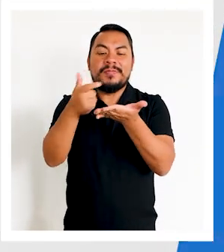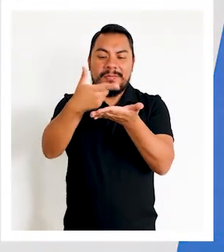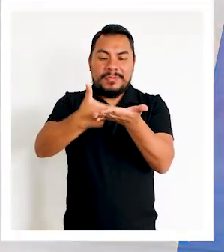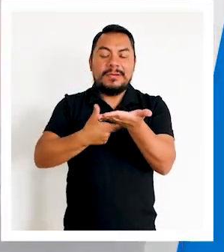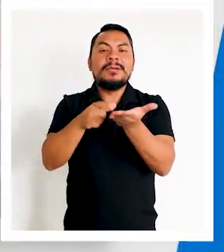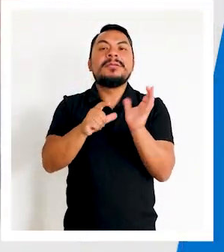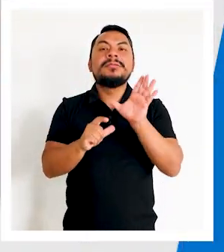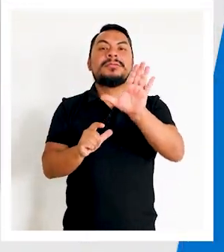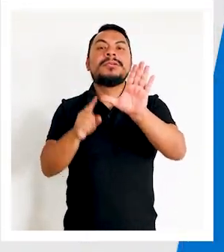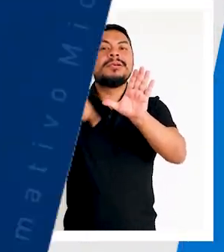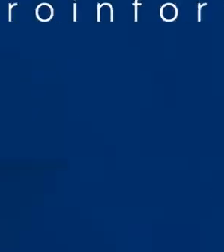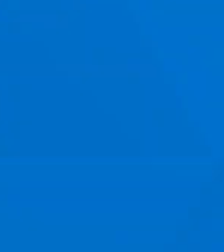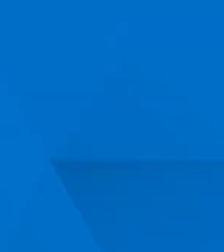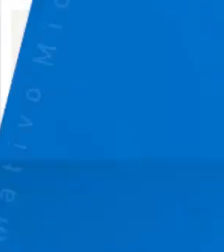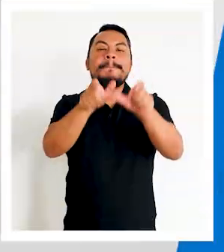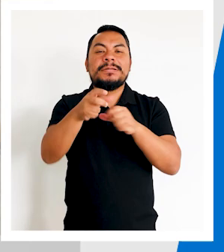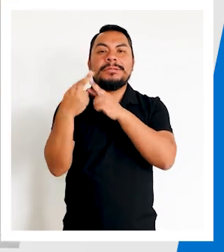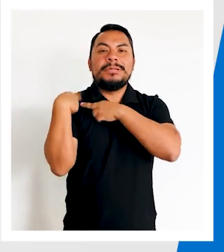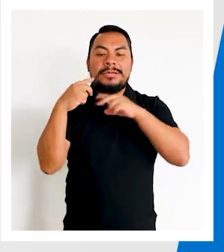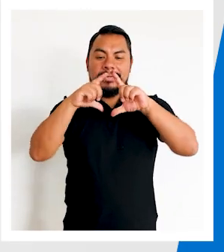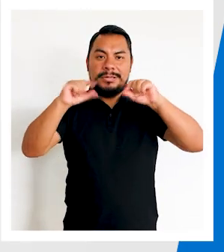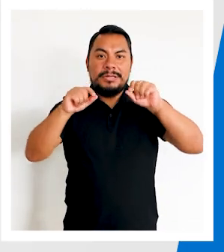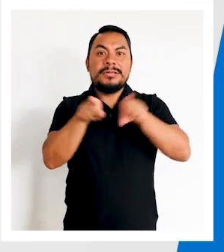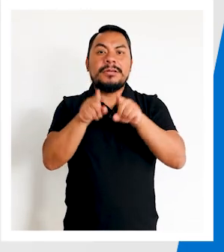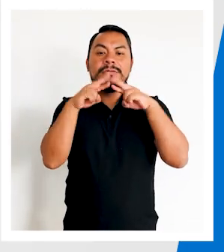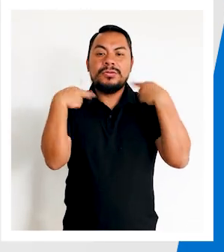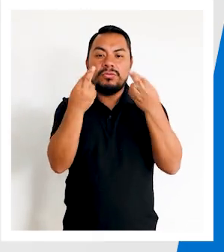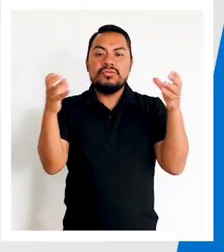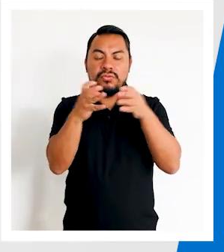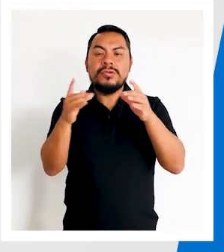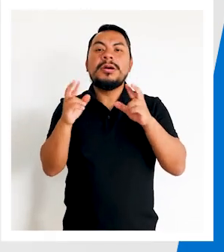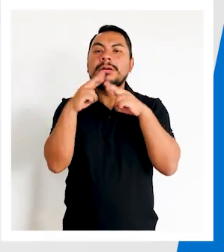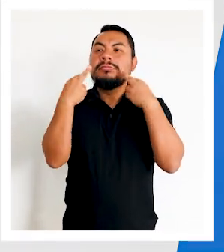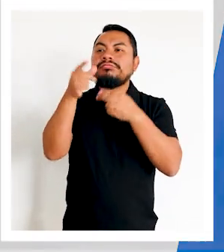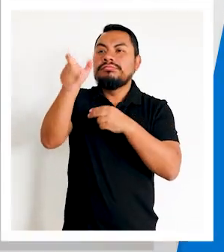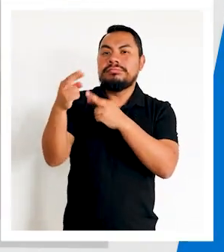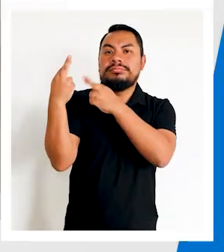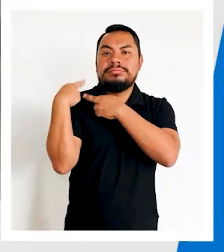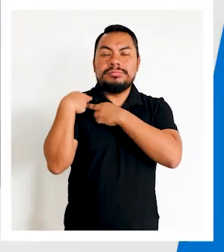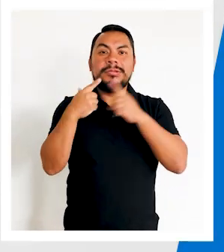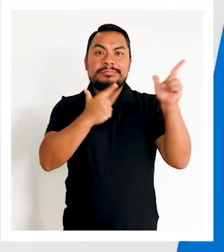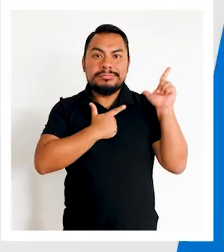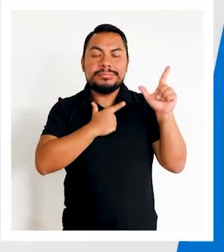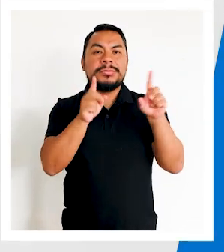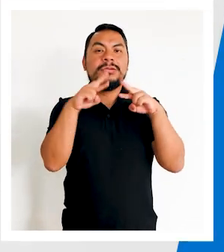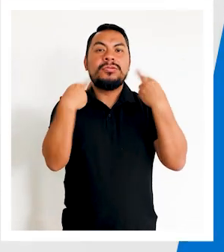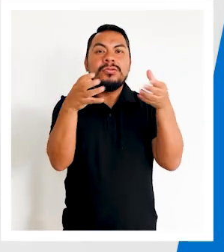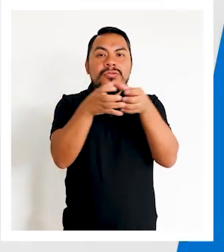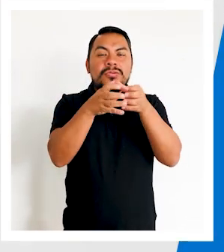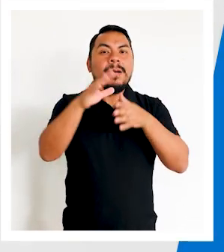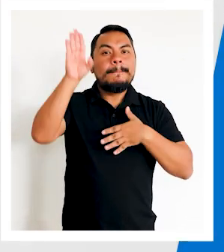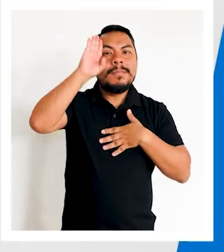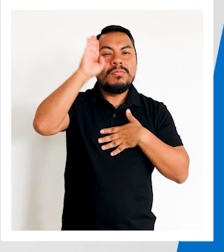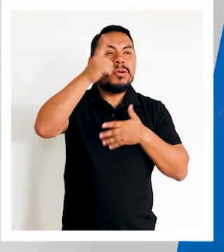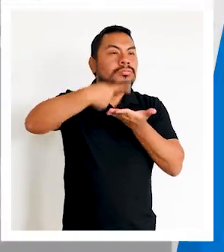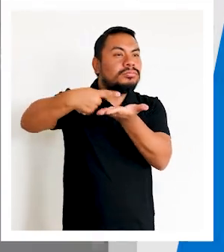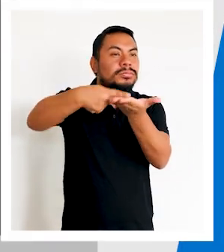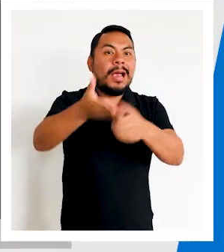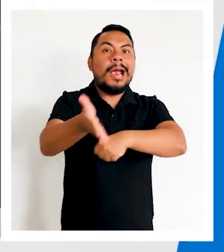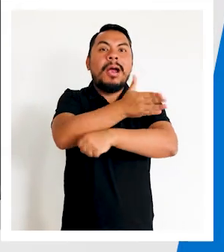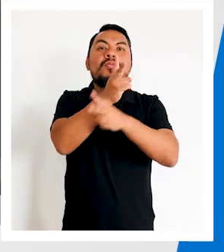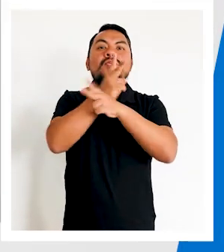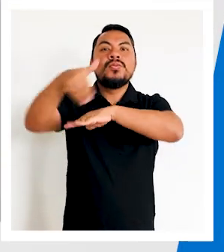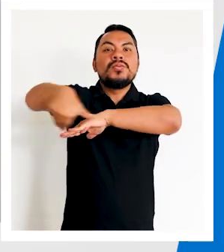credenciales a los miembros de mesa además se reunieron con representantes de las fuerzas armadas y Policía Nacional para